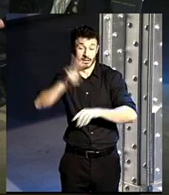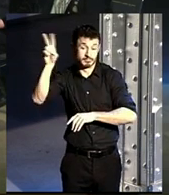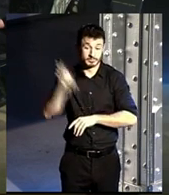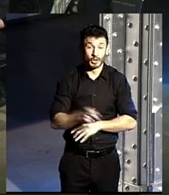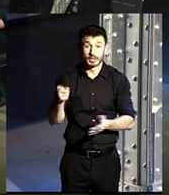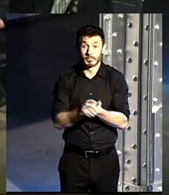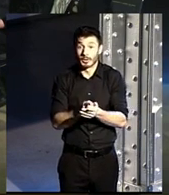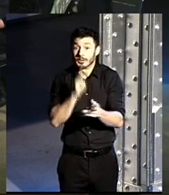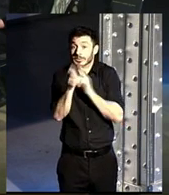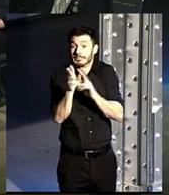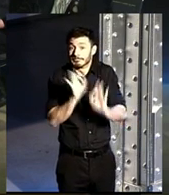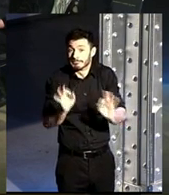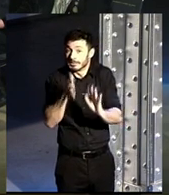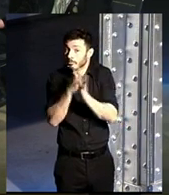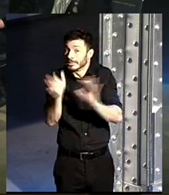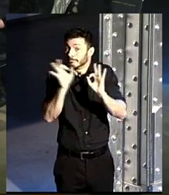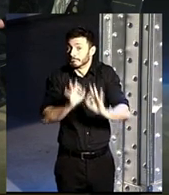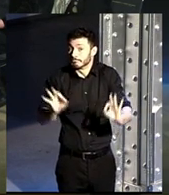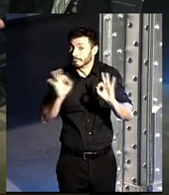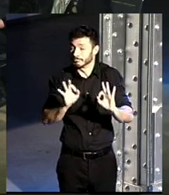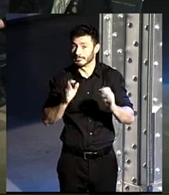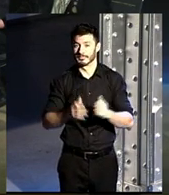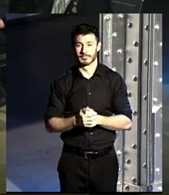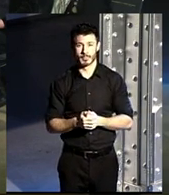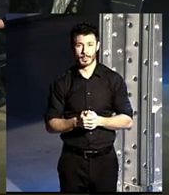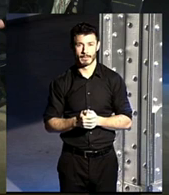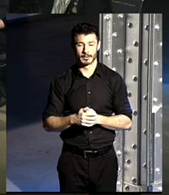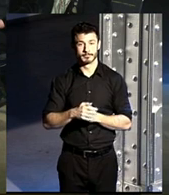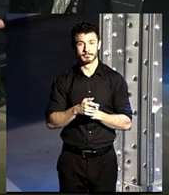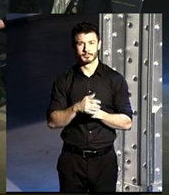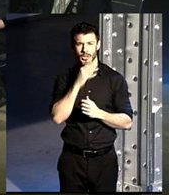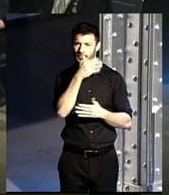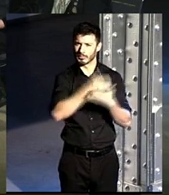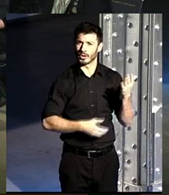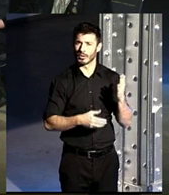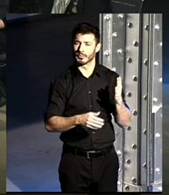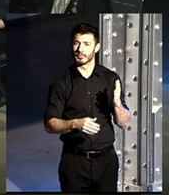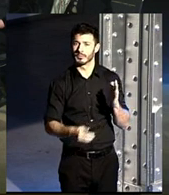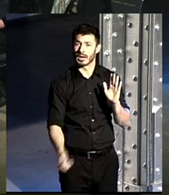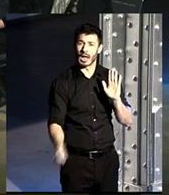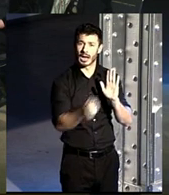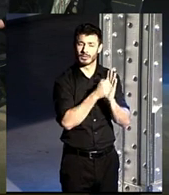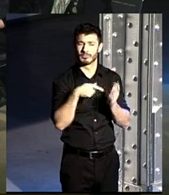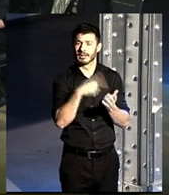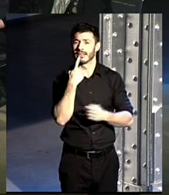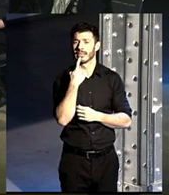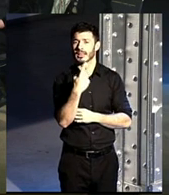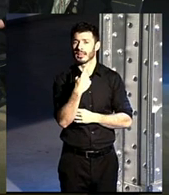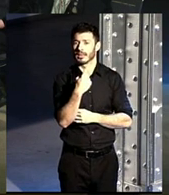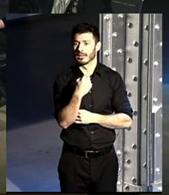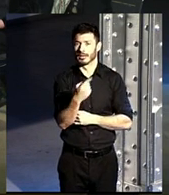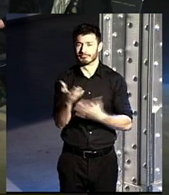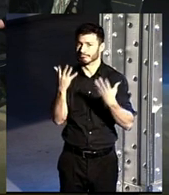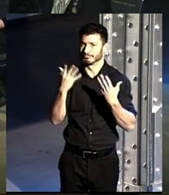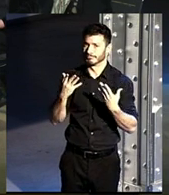nada? Flammarion, en un artículo del año 1865, dice: es una lástima que